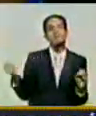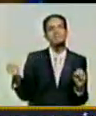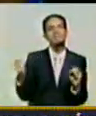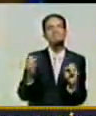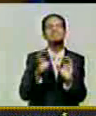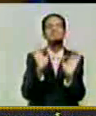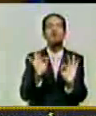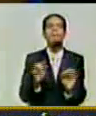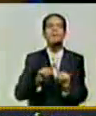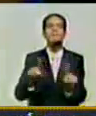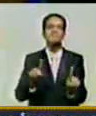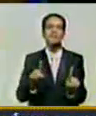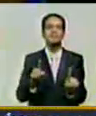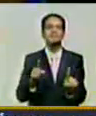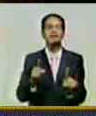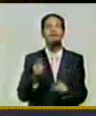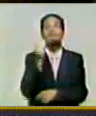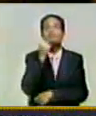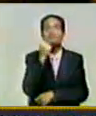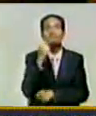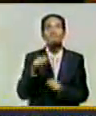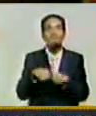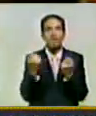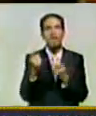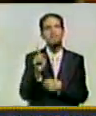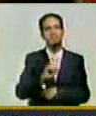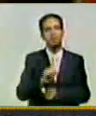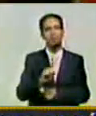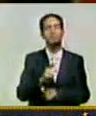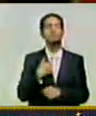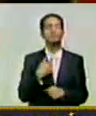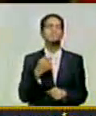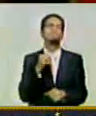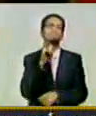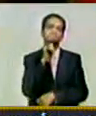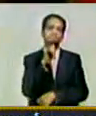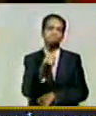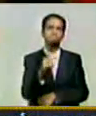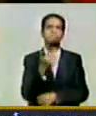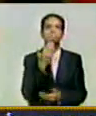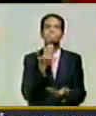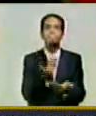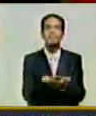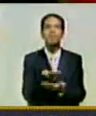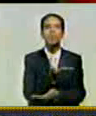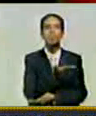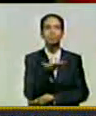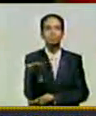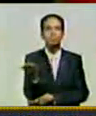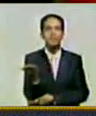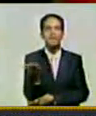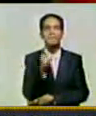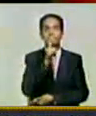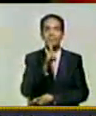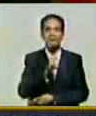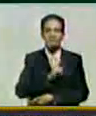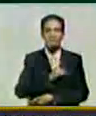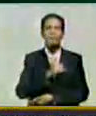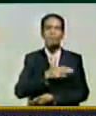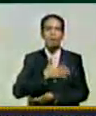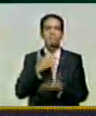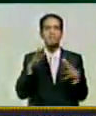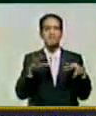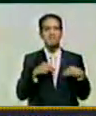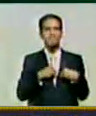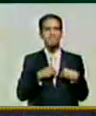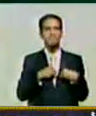la violencia. Ese es el mensaje que yo les pido a ustedes con mucha firmeza puedan adelantar. Yo le voy a